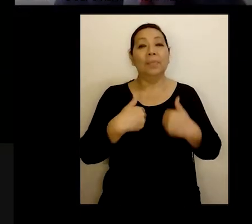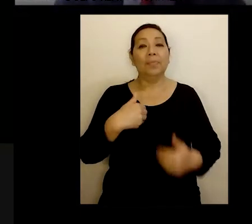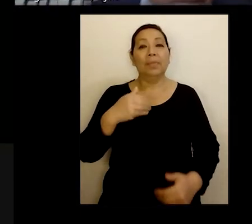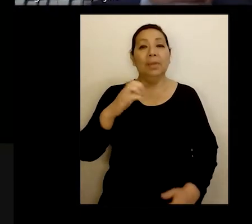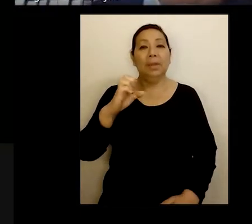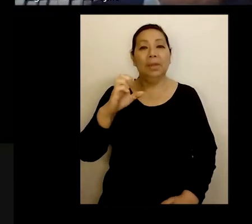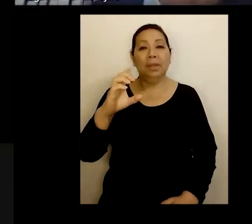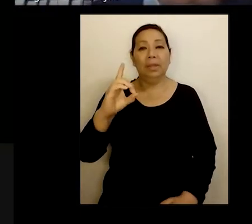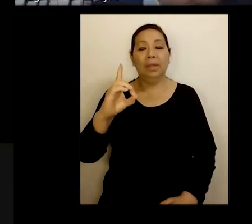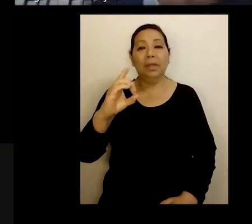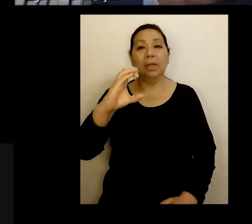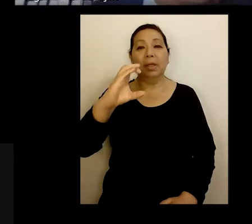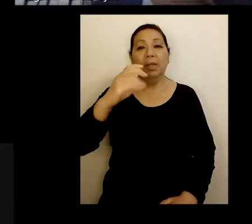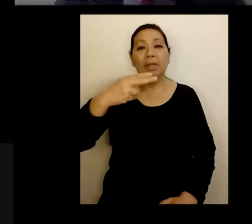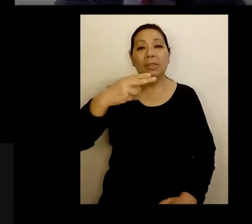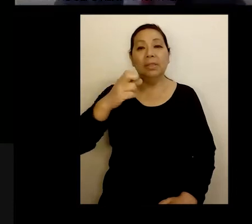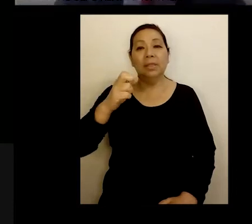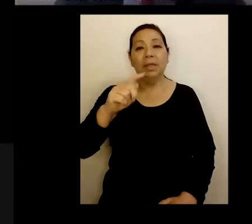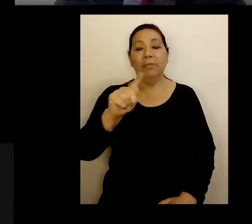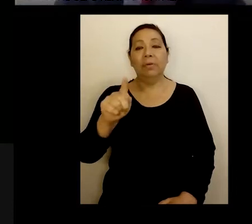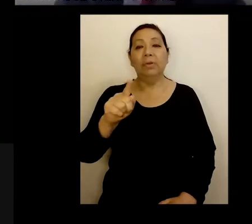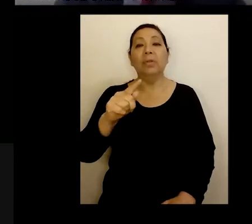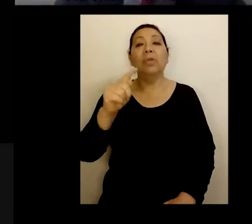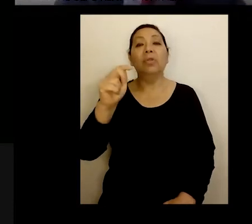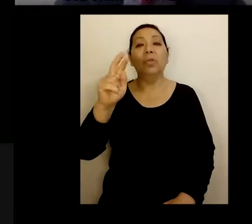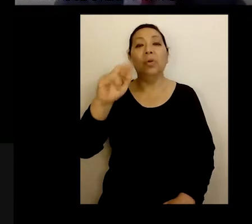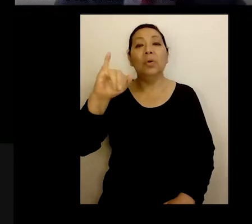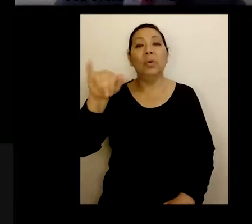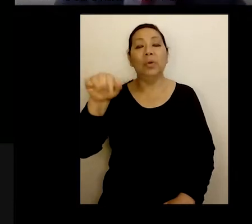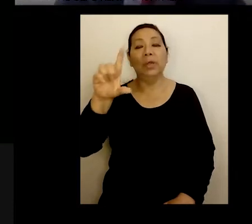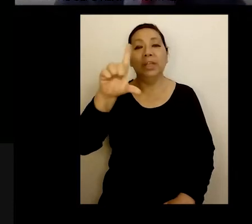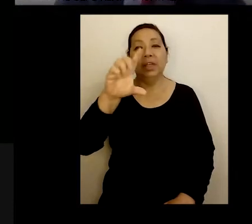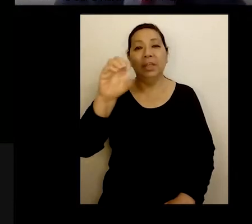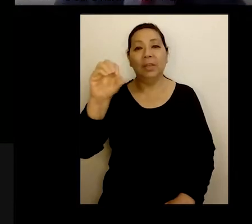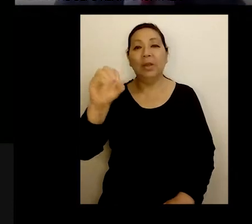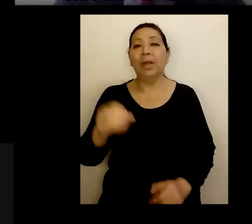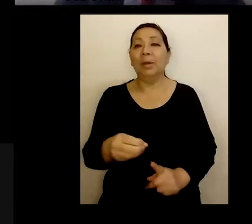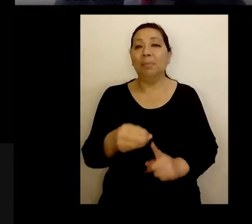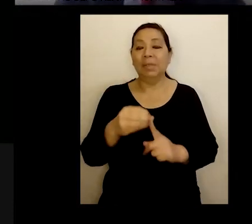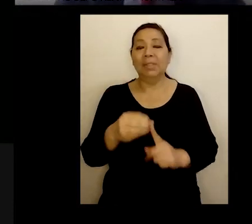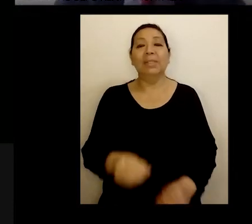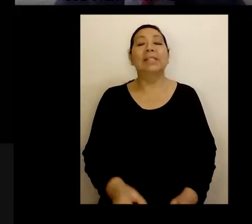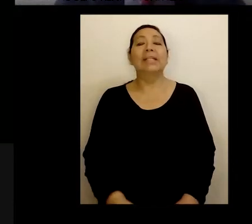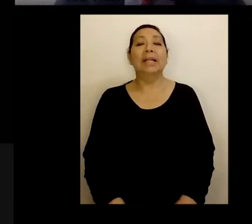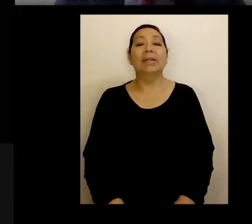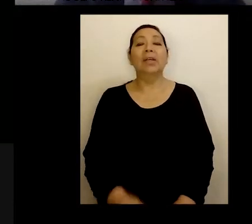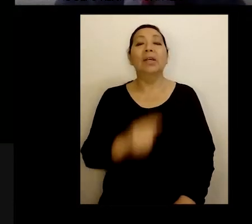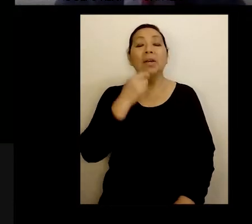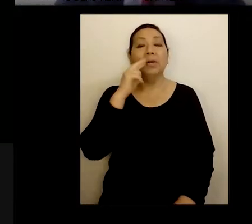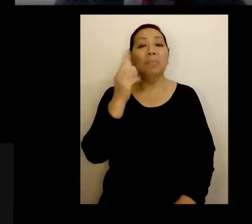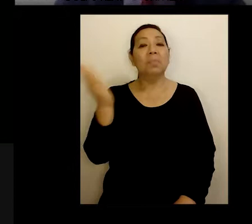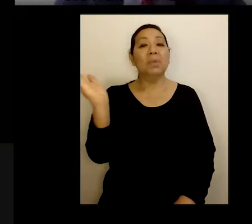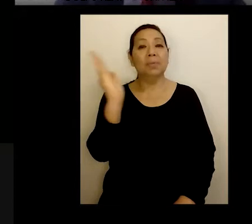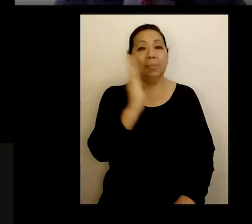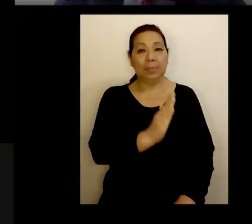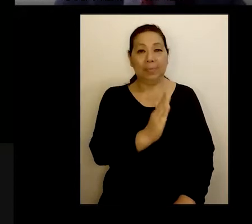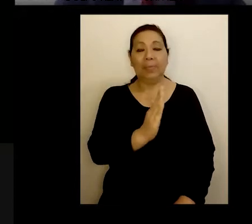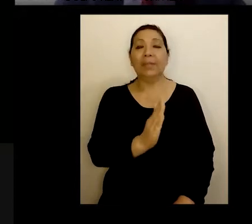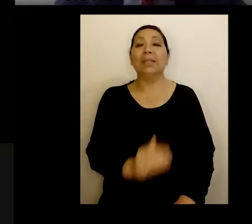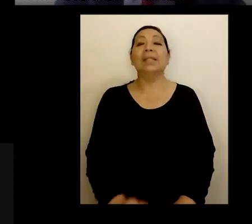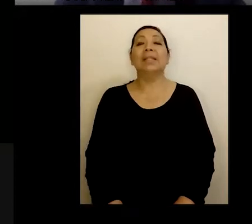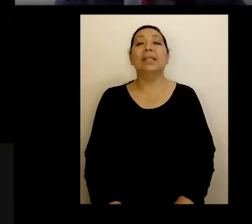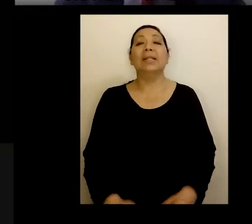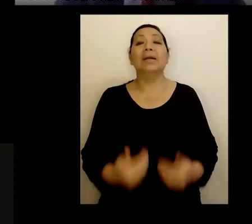Edgar Chávez Trujillo, en representación de la Procuraduría Pública especializada en delitos de corrupción. y por la parte